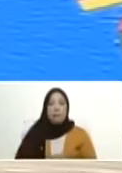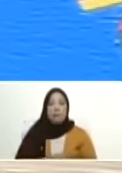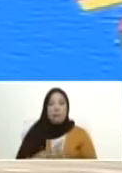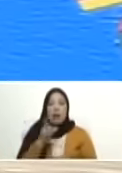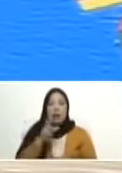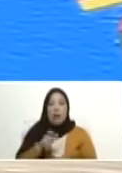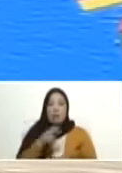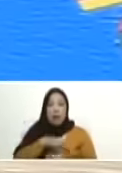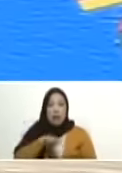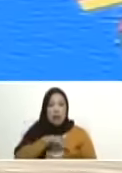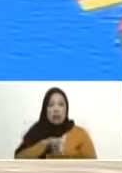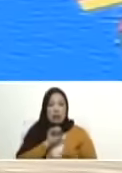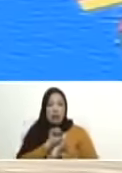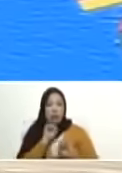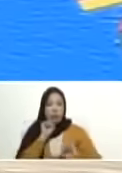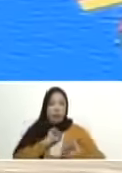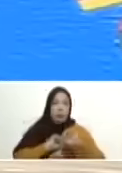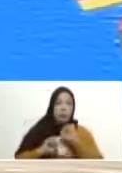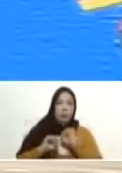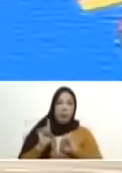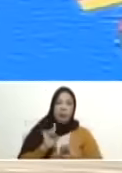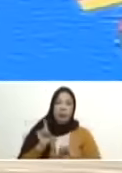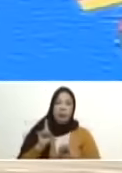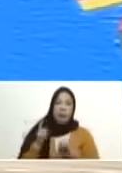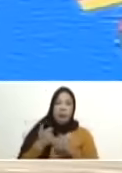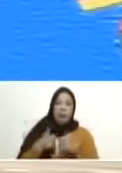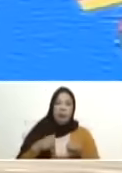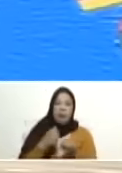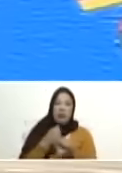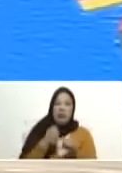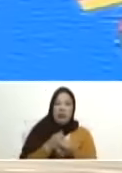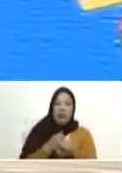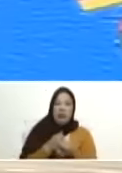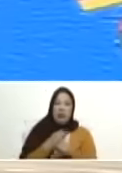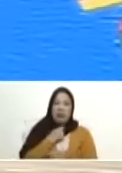Xenofóbica, racista, supremacista.